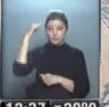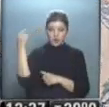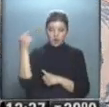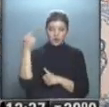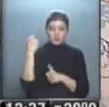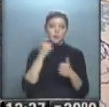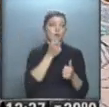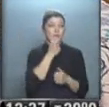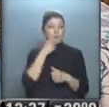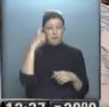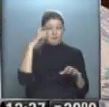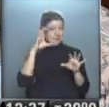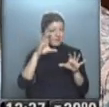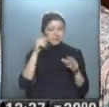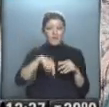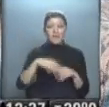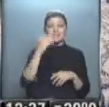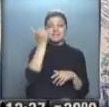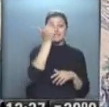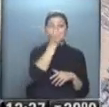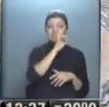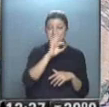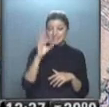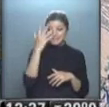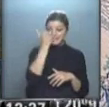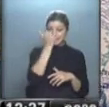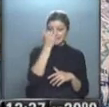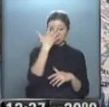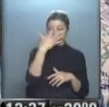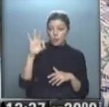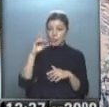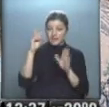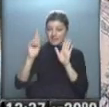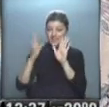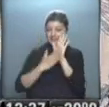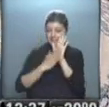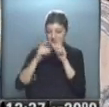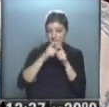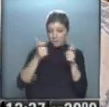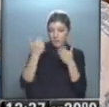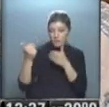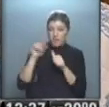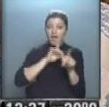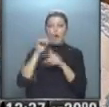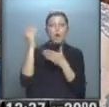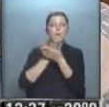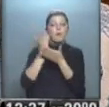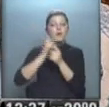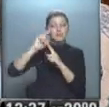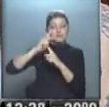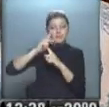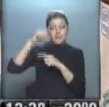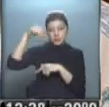tenemos 650 licencias que pueden crecer. Tenemos proveedores de señales que hoy están excluidos de grillas